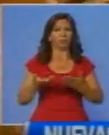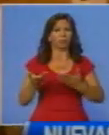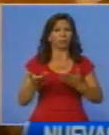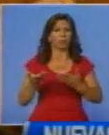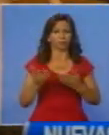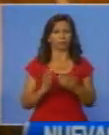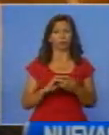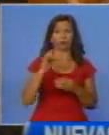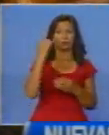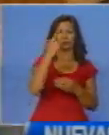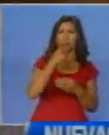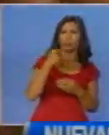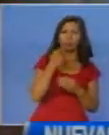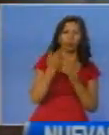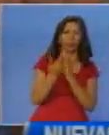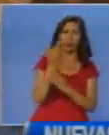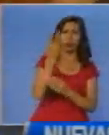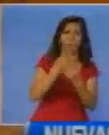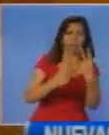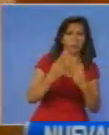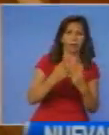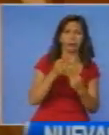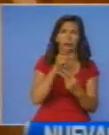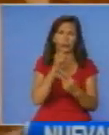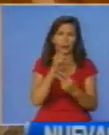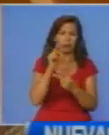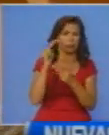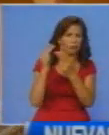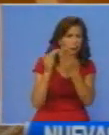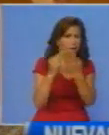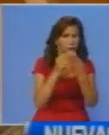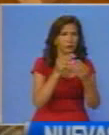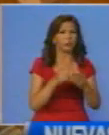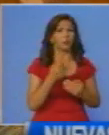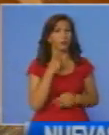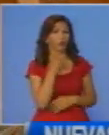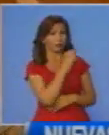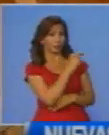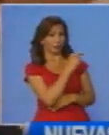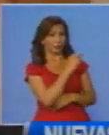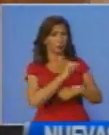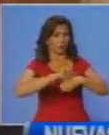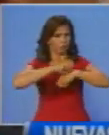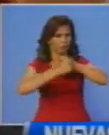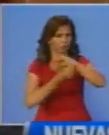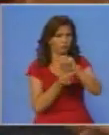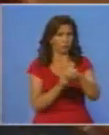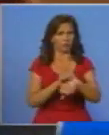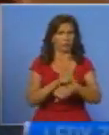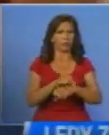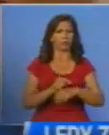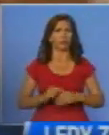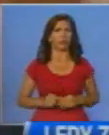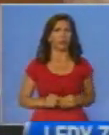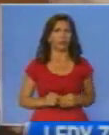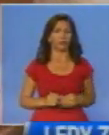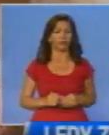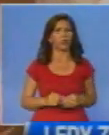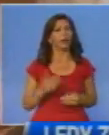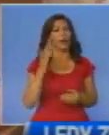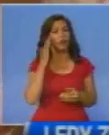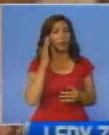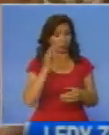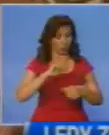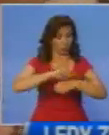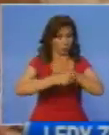para identificar a las visitas a la entrada del centro carcelario. Desde ahora, lo harán con pulseras. Van a permitir que obviamente tengamos